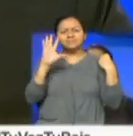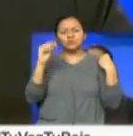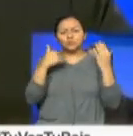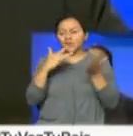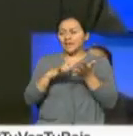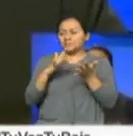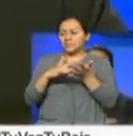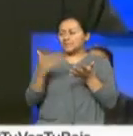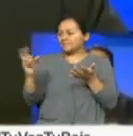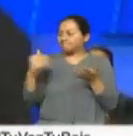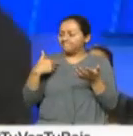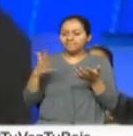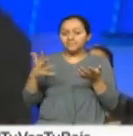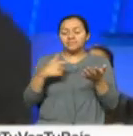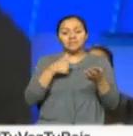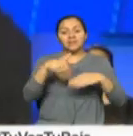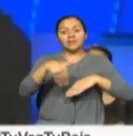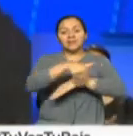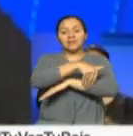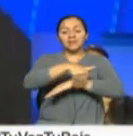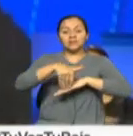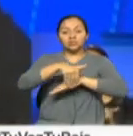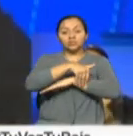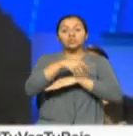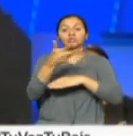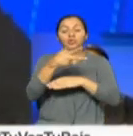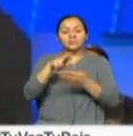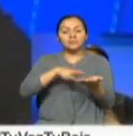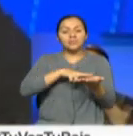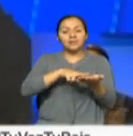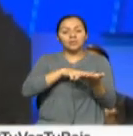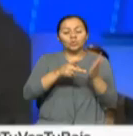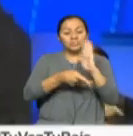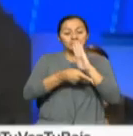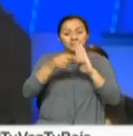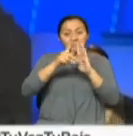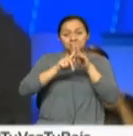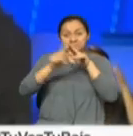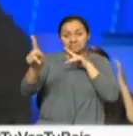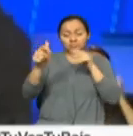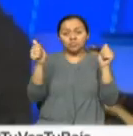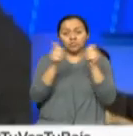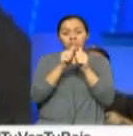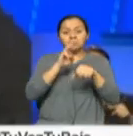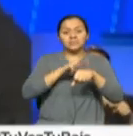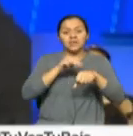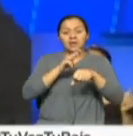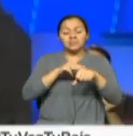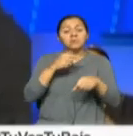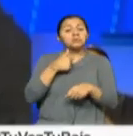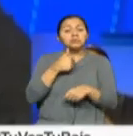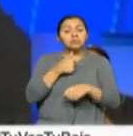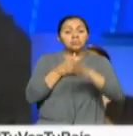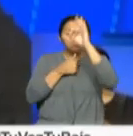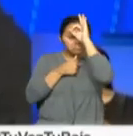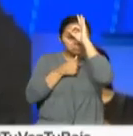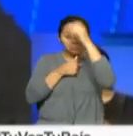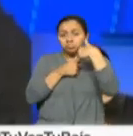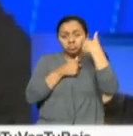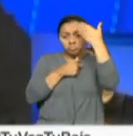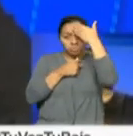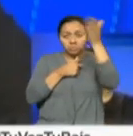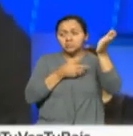iPad, la dirección donde se reunió Carlos Pareja Yanuseli en Miami. Fíjese qué coincidencia, no sabíamos dónde estaba. De